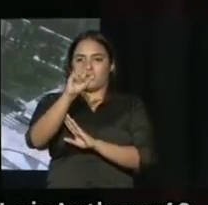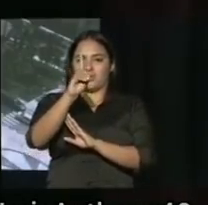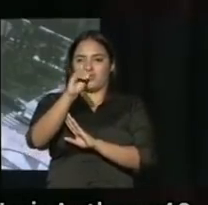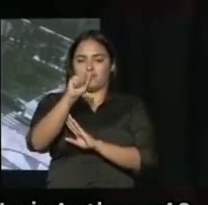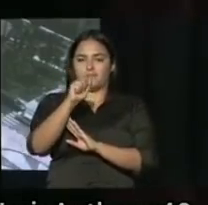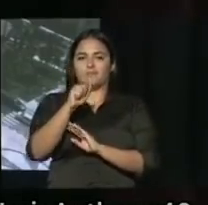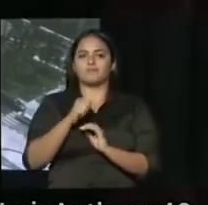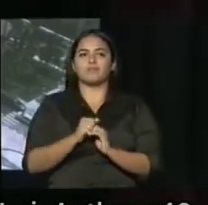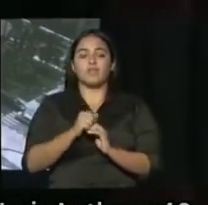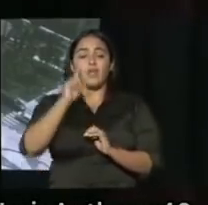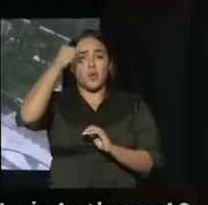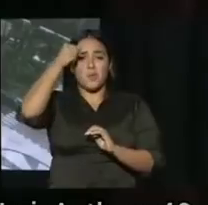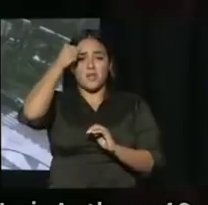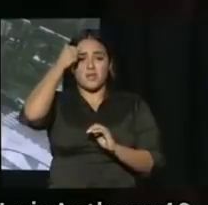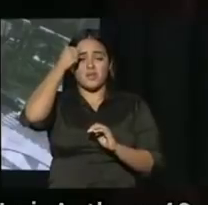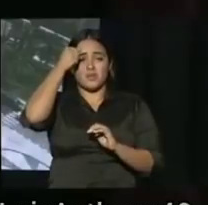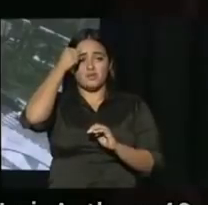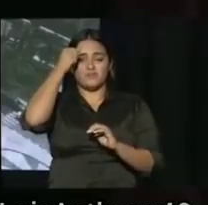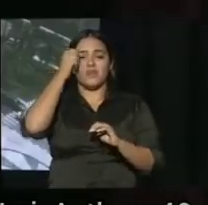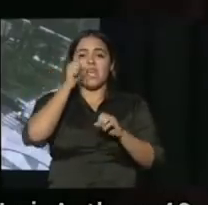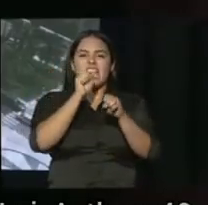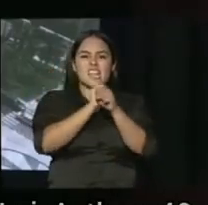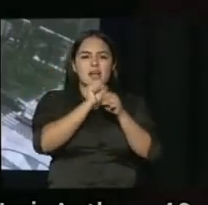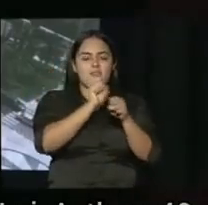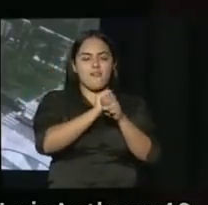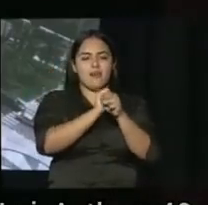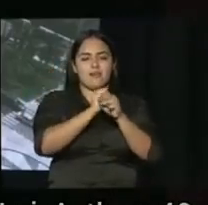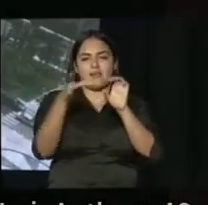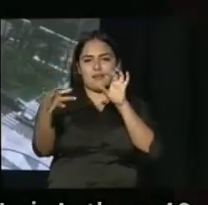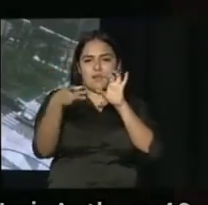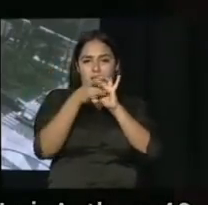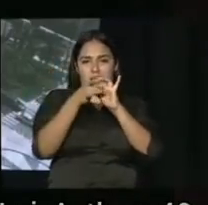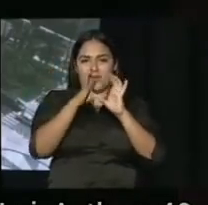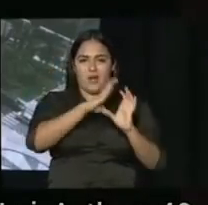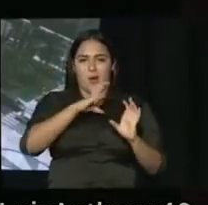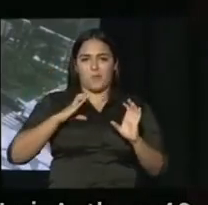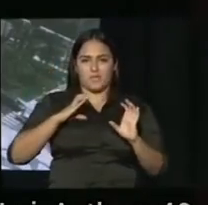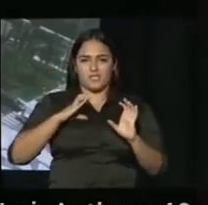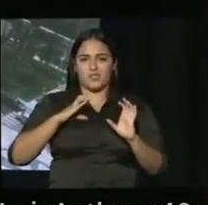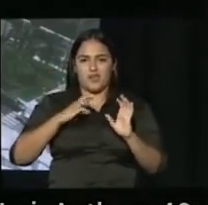tiene que trabajar en equipo con la comisionada residente Jennifer González